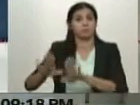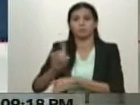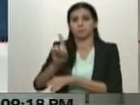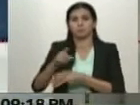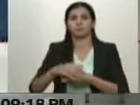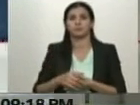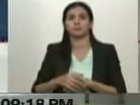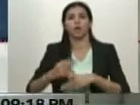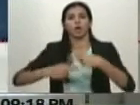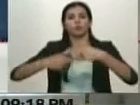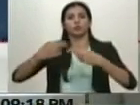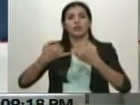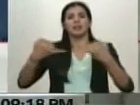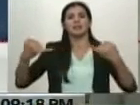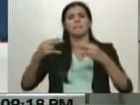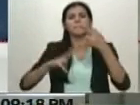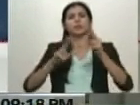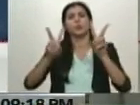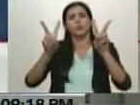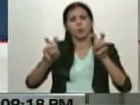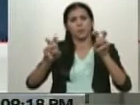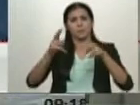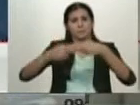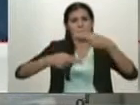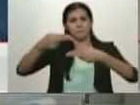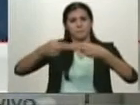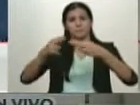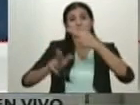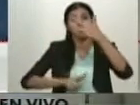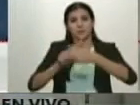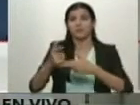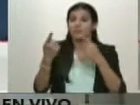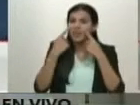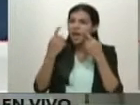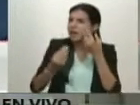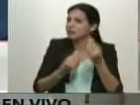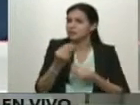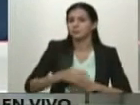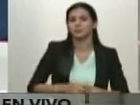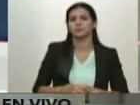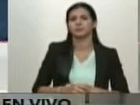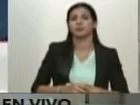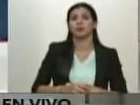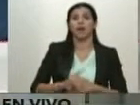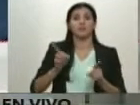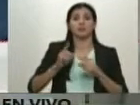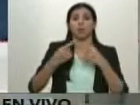de metro. Hay que ver lo que estamos haciendo. A veces no comunicamos todo.